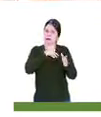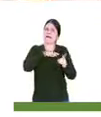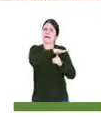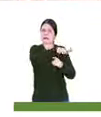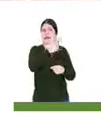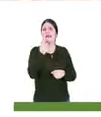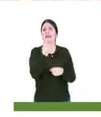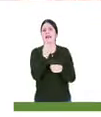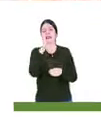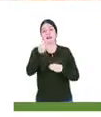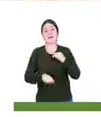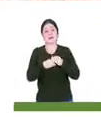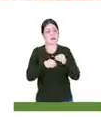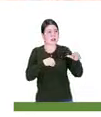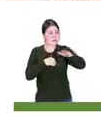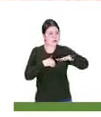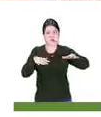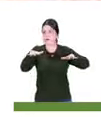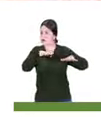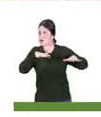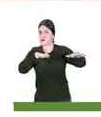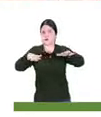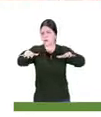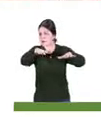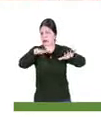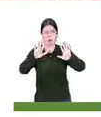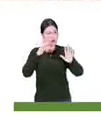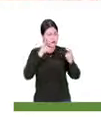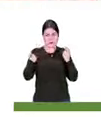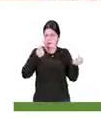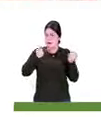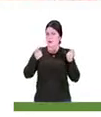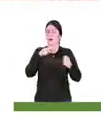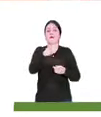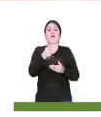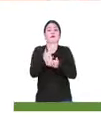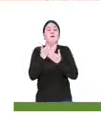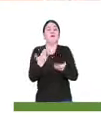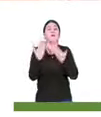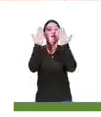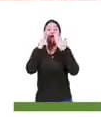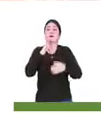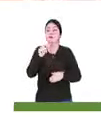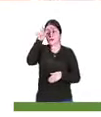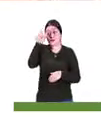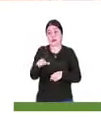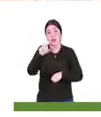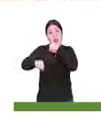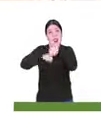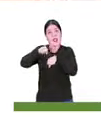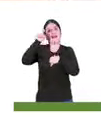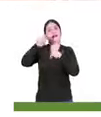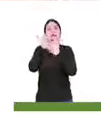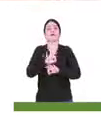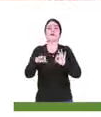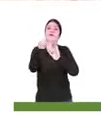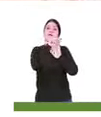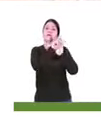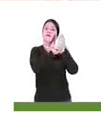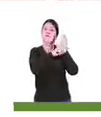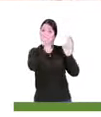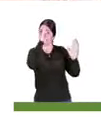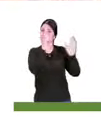esta infraestructura que va segregada nos ayuda también a que el ciclista también aprenda a respetar esas normas que tanto nos